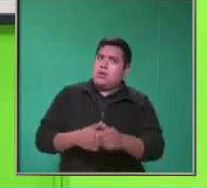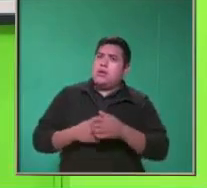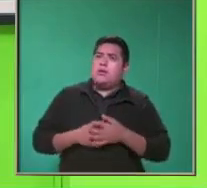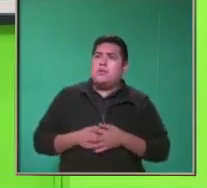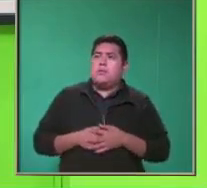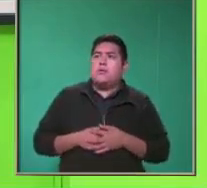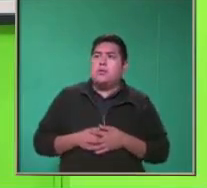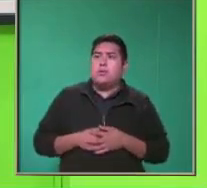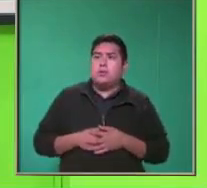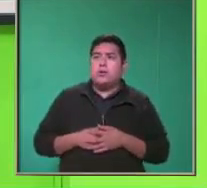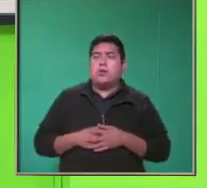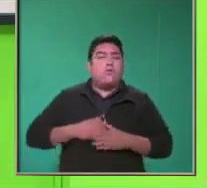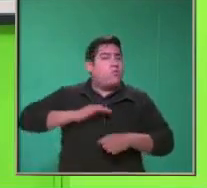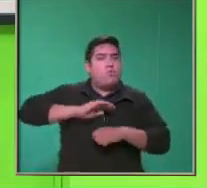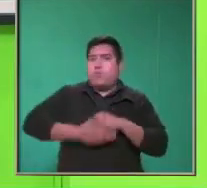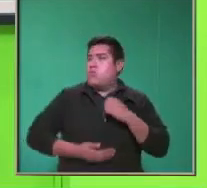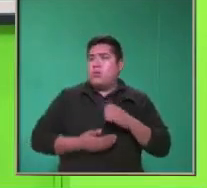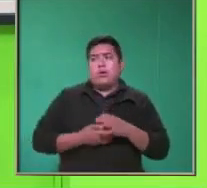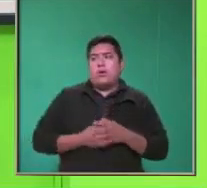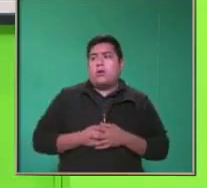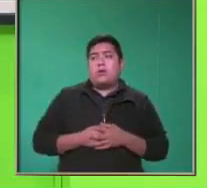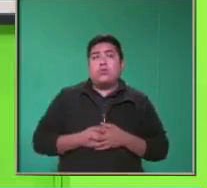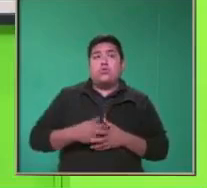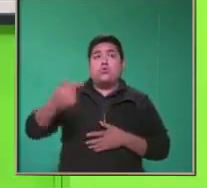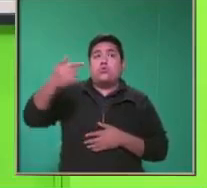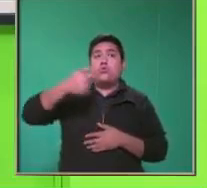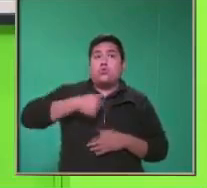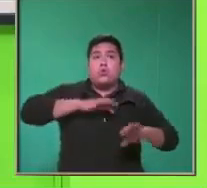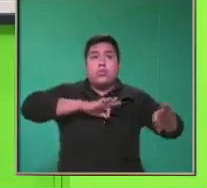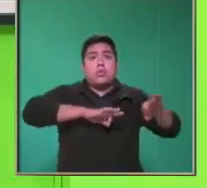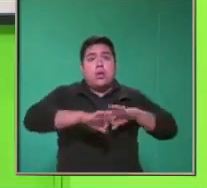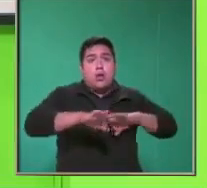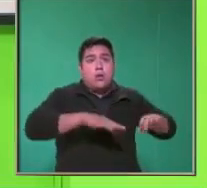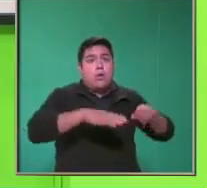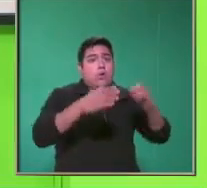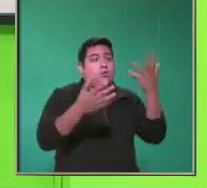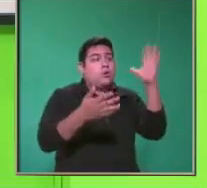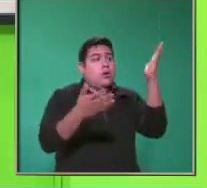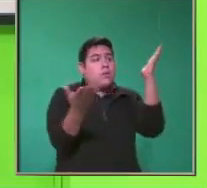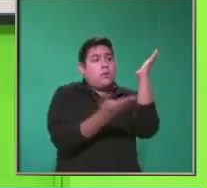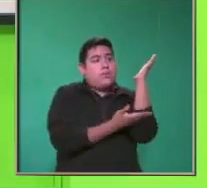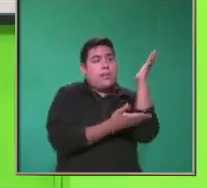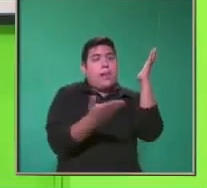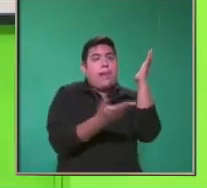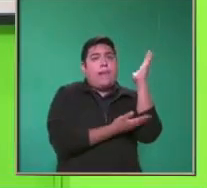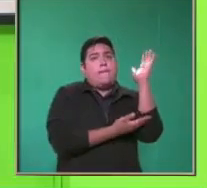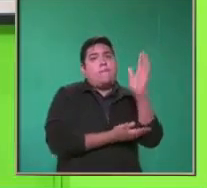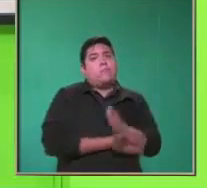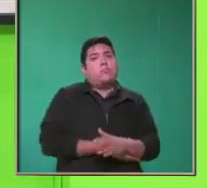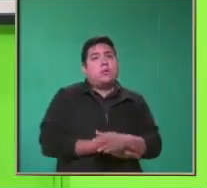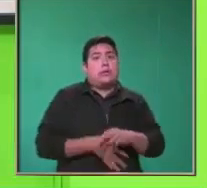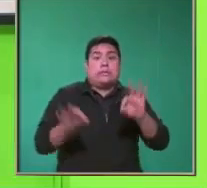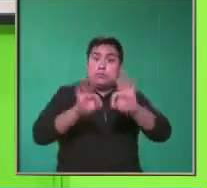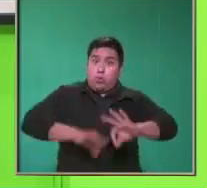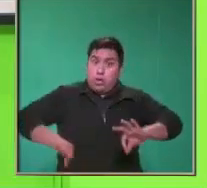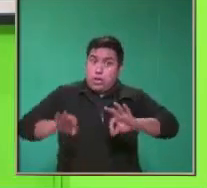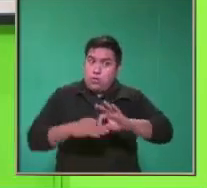que no se termine. Si yo me dedico a la tala de árboles, también debería dedicarme a